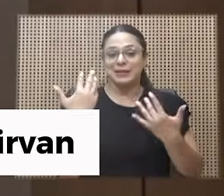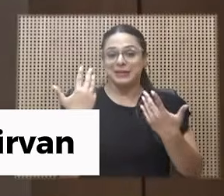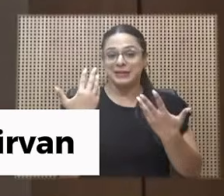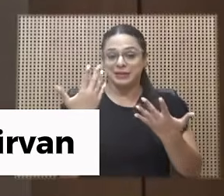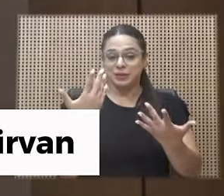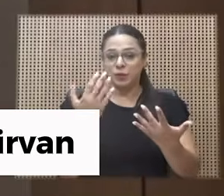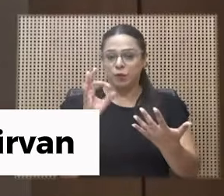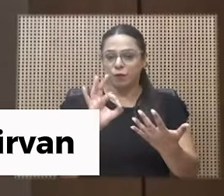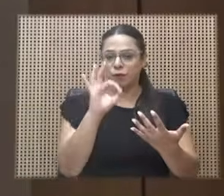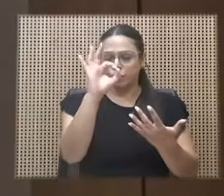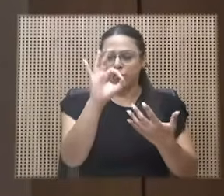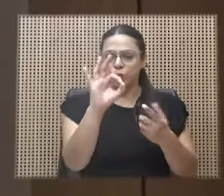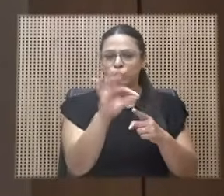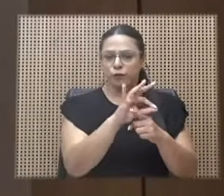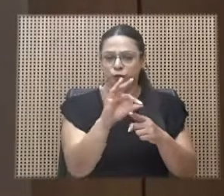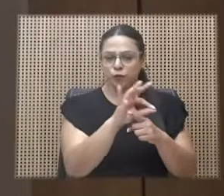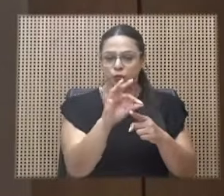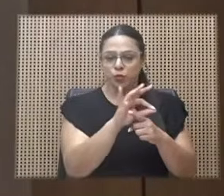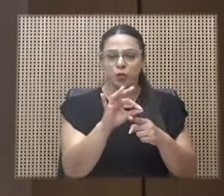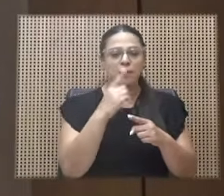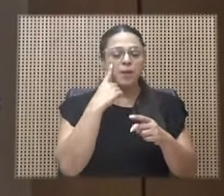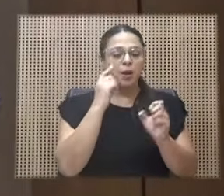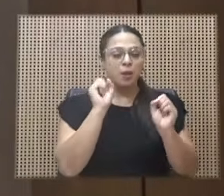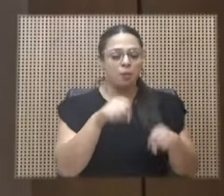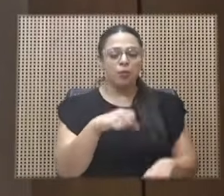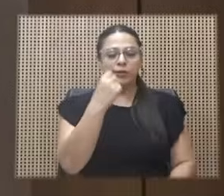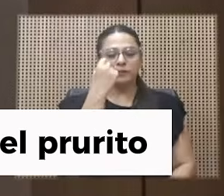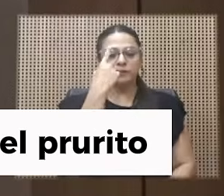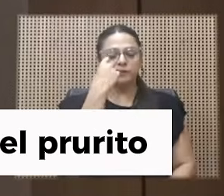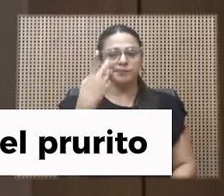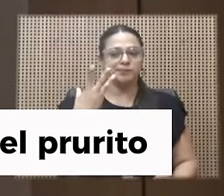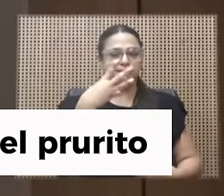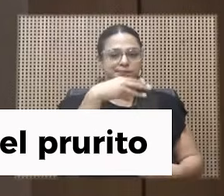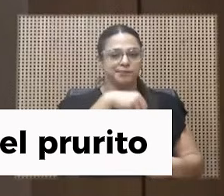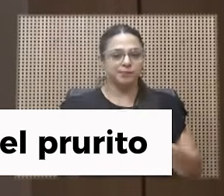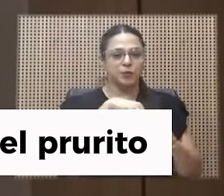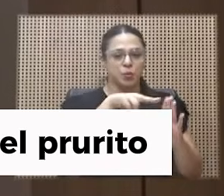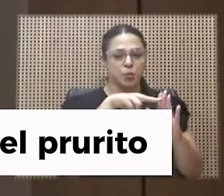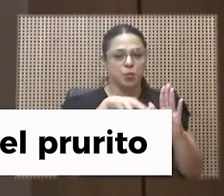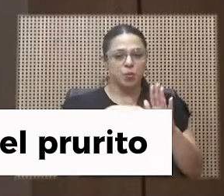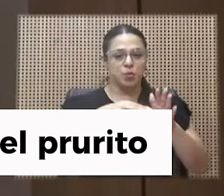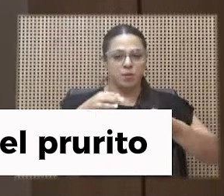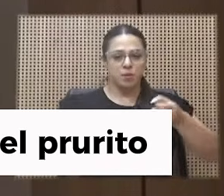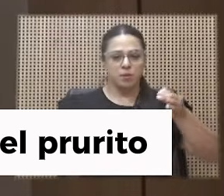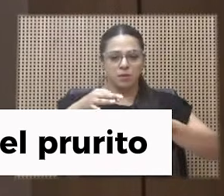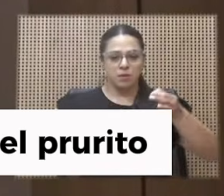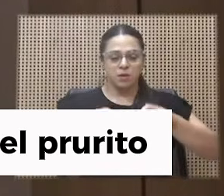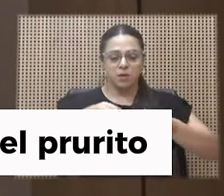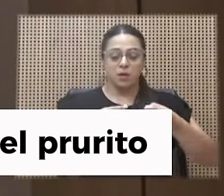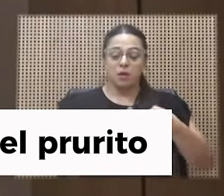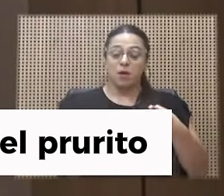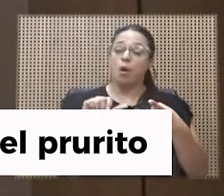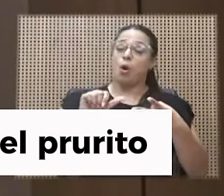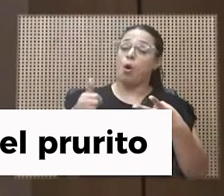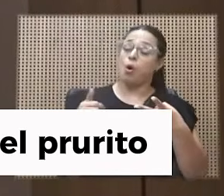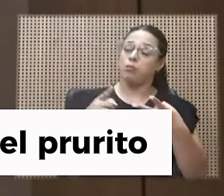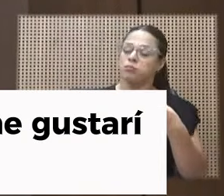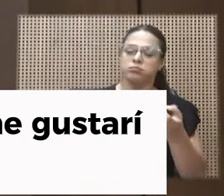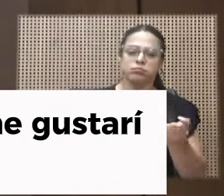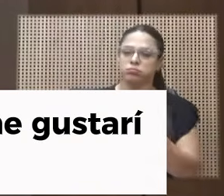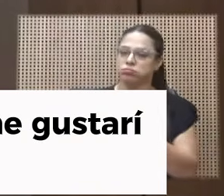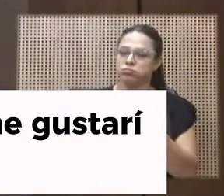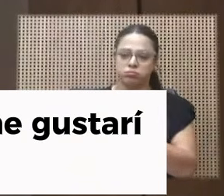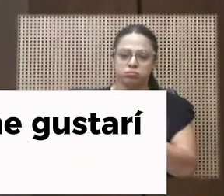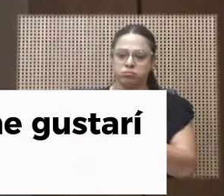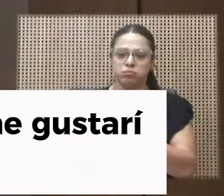futuro sirvan para interpretar e integrar la norma jurídica, o la voto en contra con el prurito de